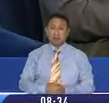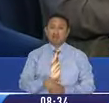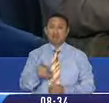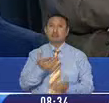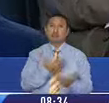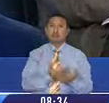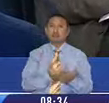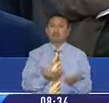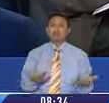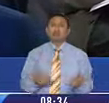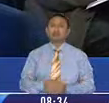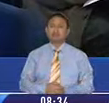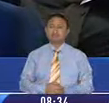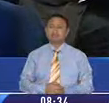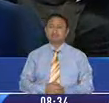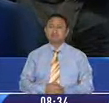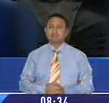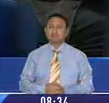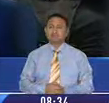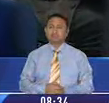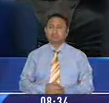plantea. Bueno, primero,